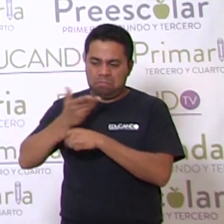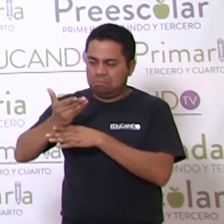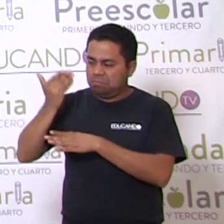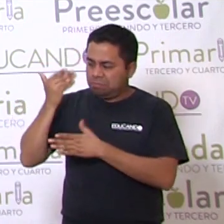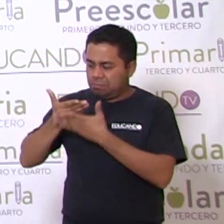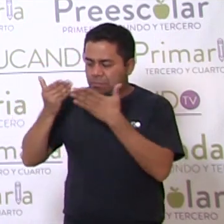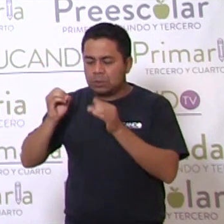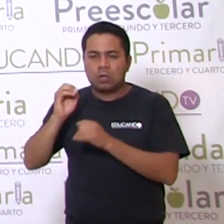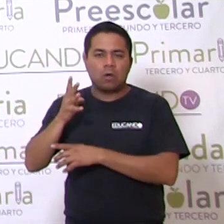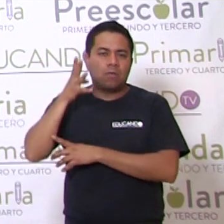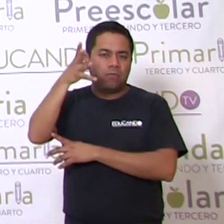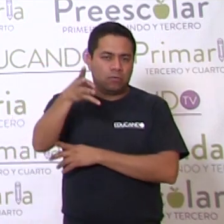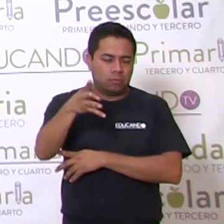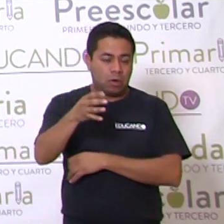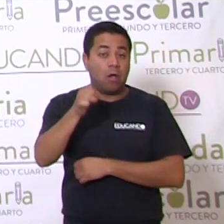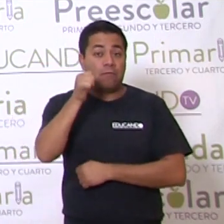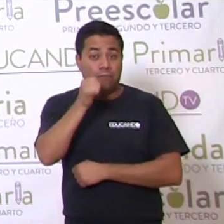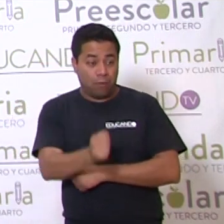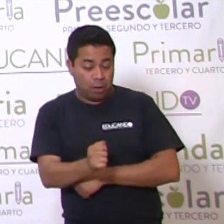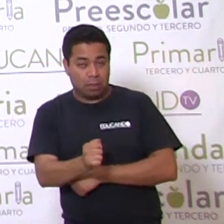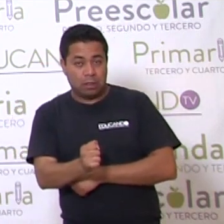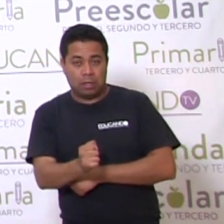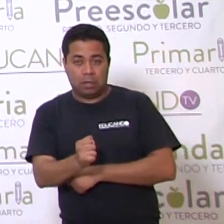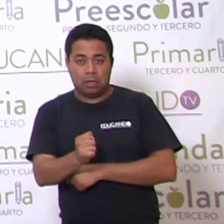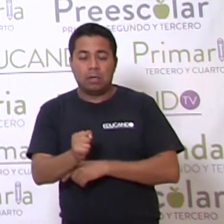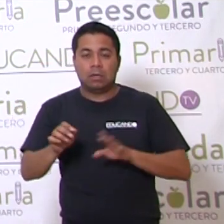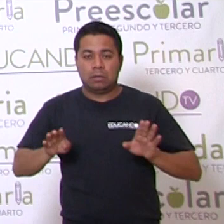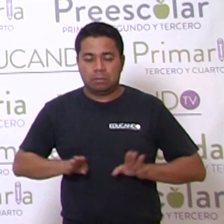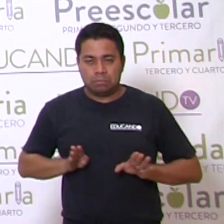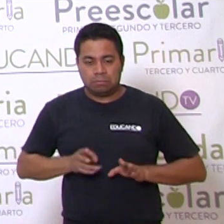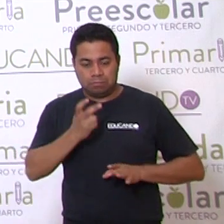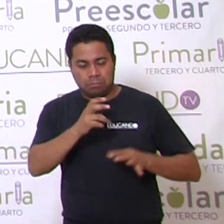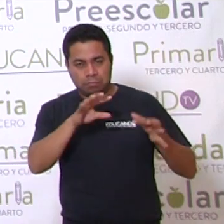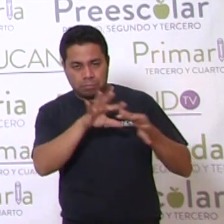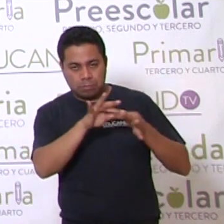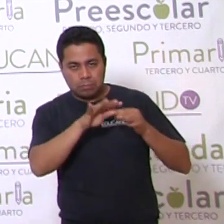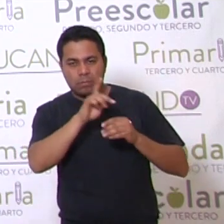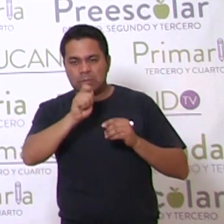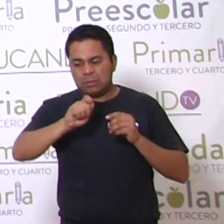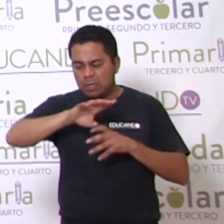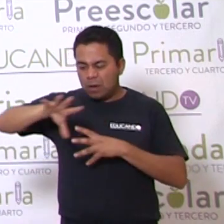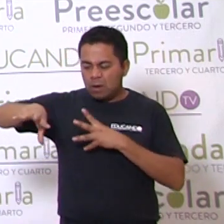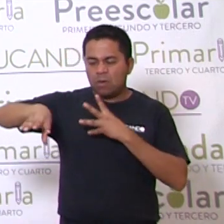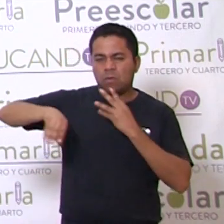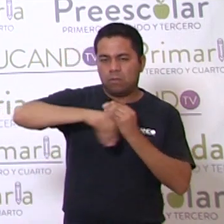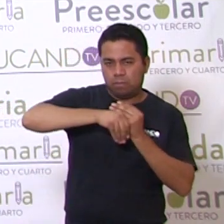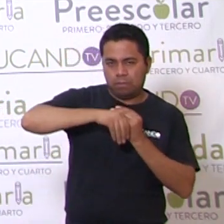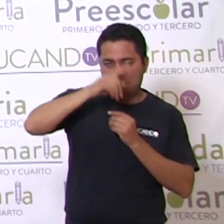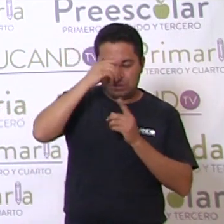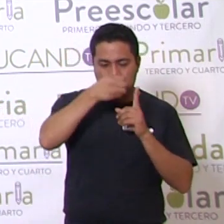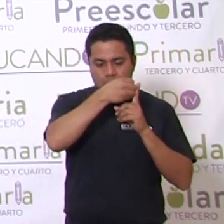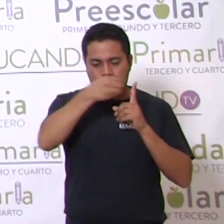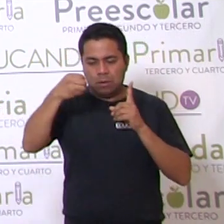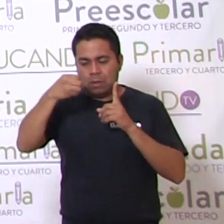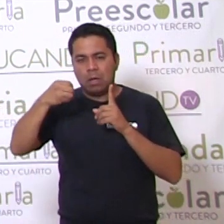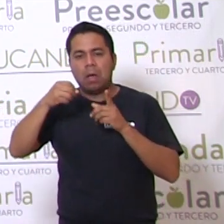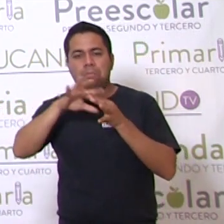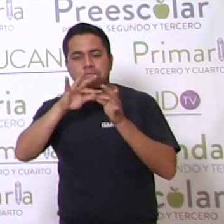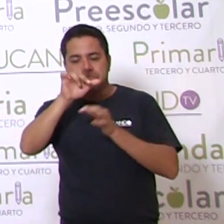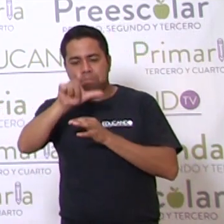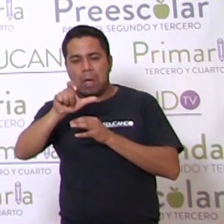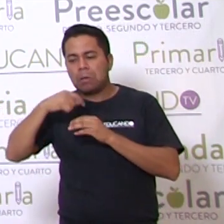fuerte temperamento es lo que hablamos del complemento de la oración cuando estamos